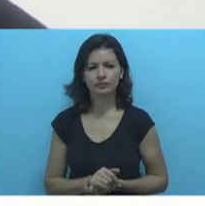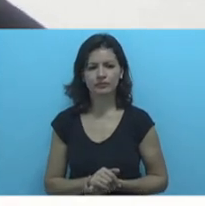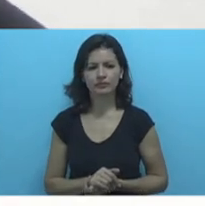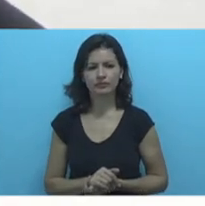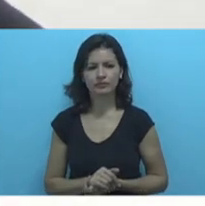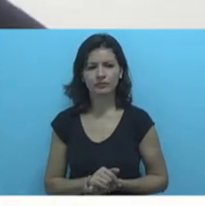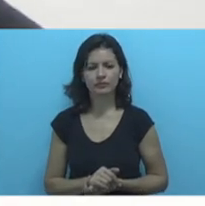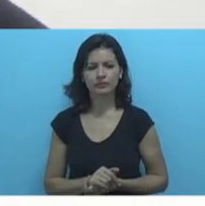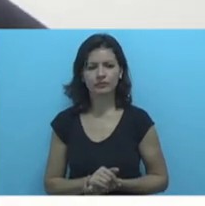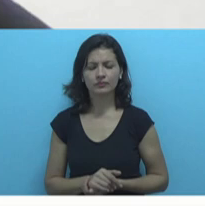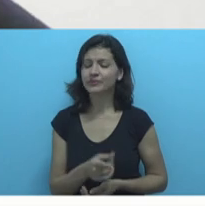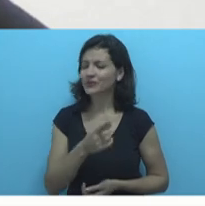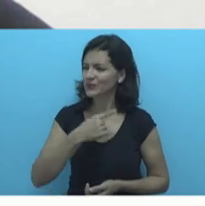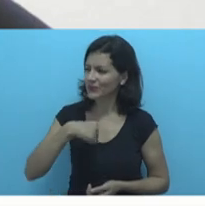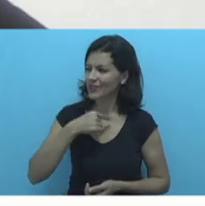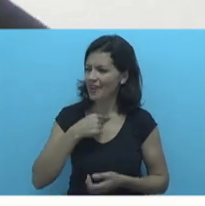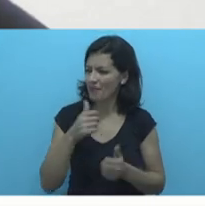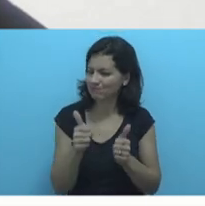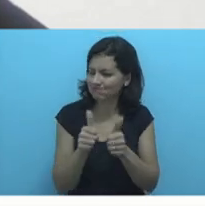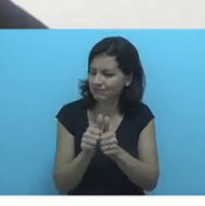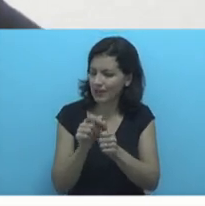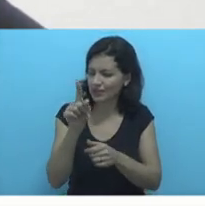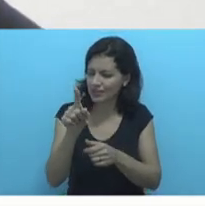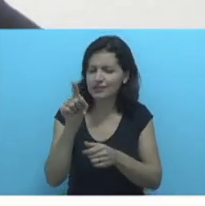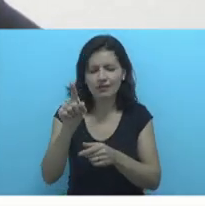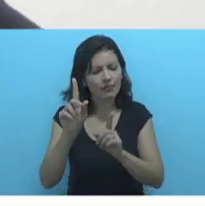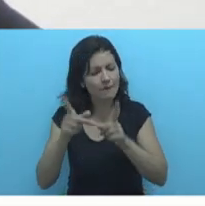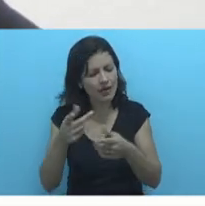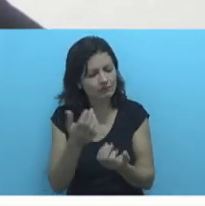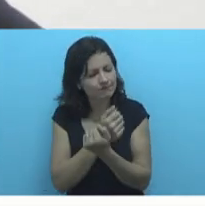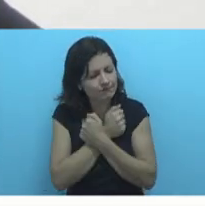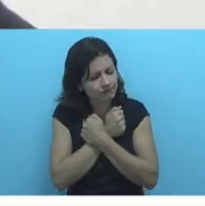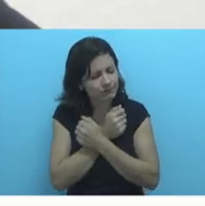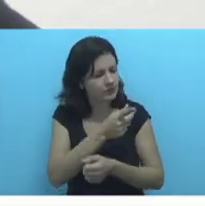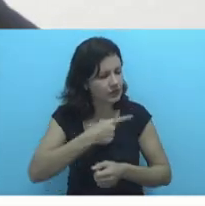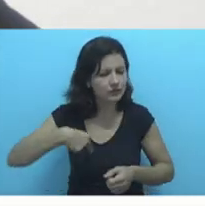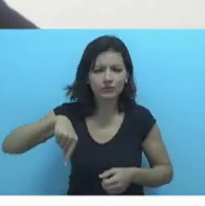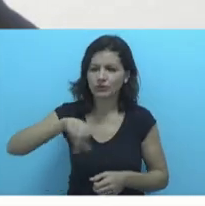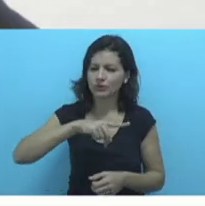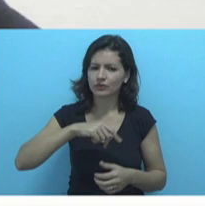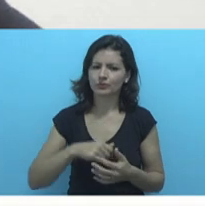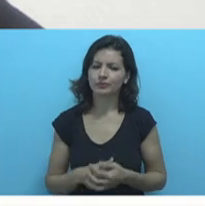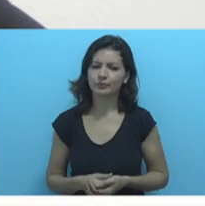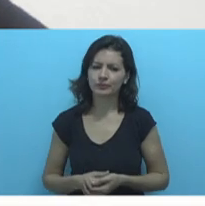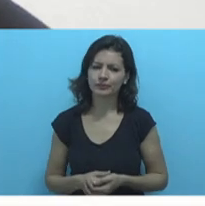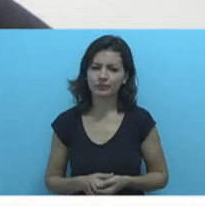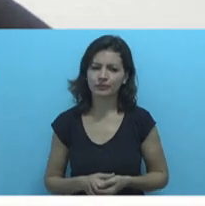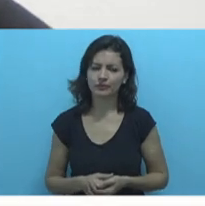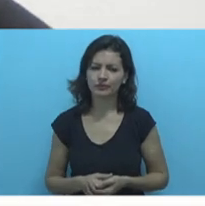intentamos todos acompañarla, ella también nos contiene y nos acompaña a nosotros.